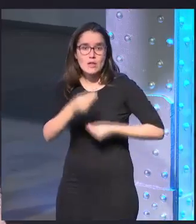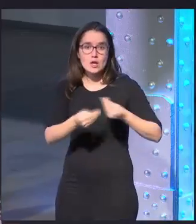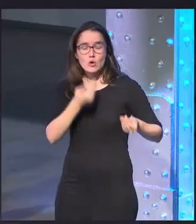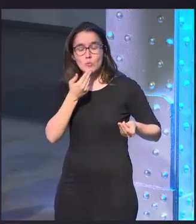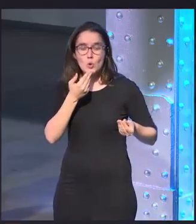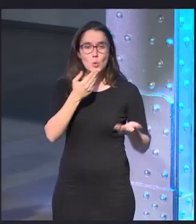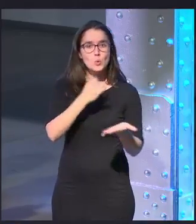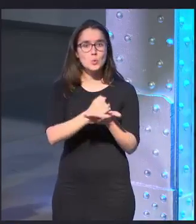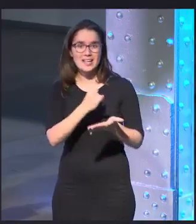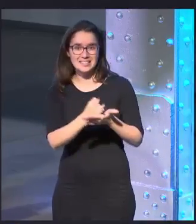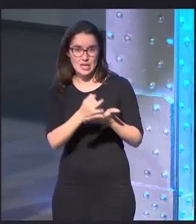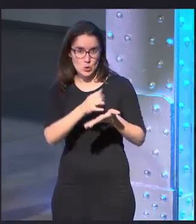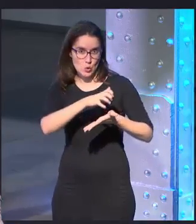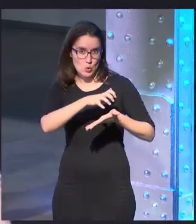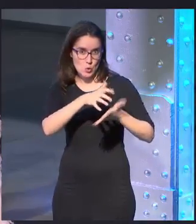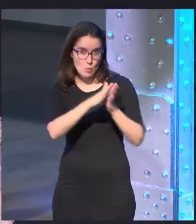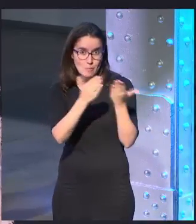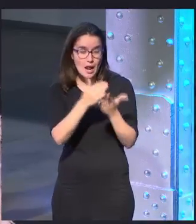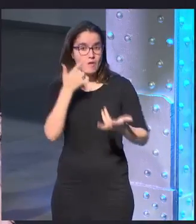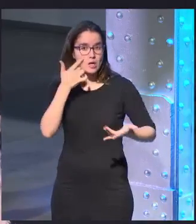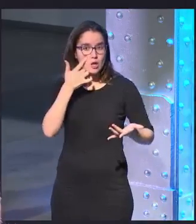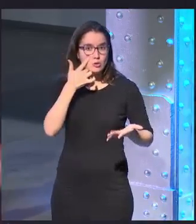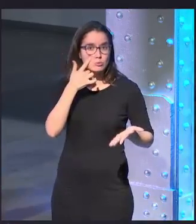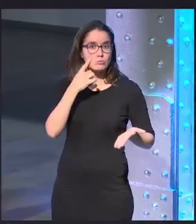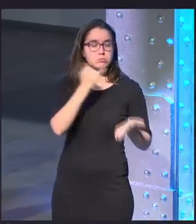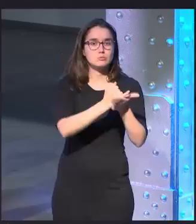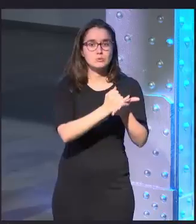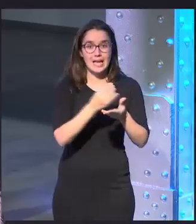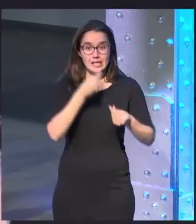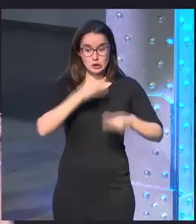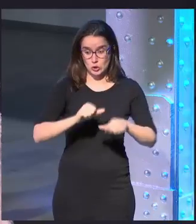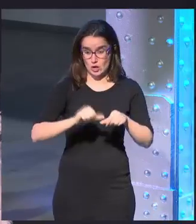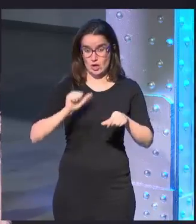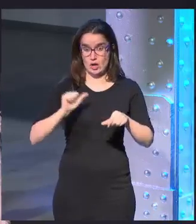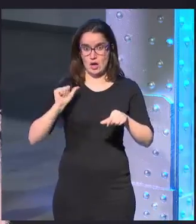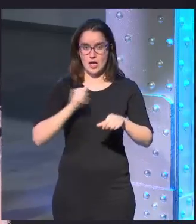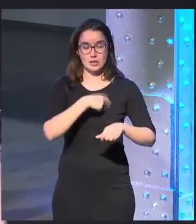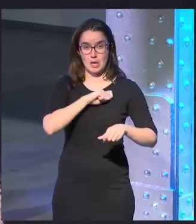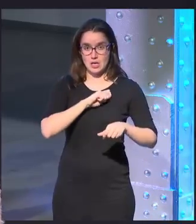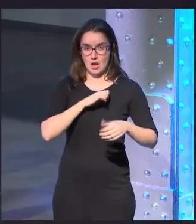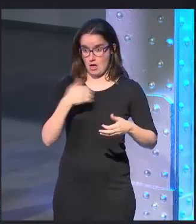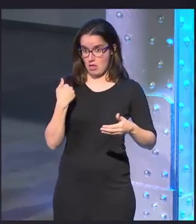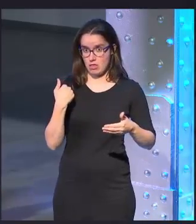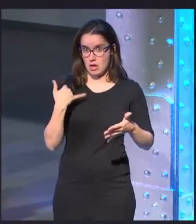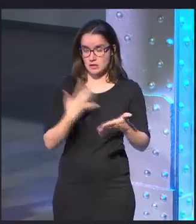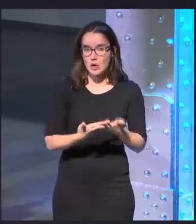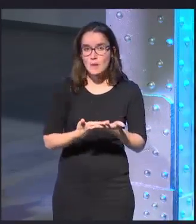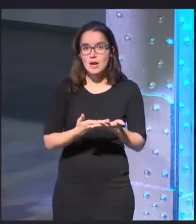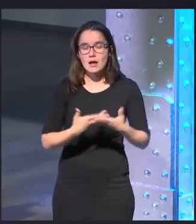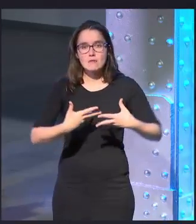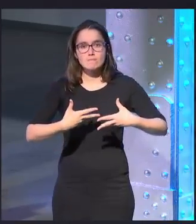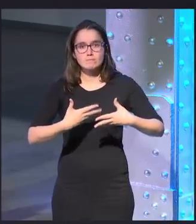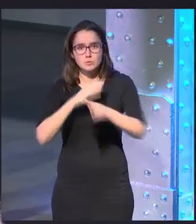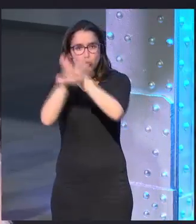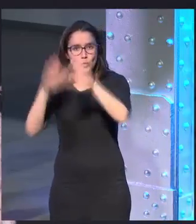de ensayo para marcar cuáles han sido los hitos históricos en los últimos años en España para terminar diciendo